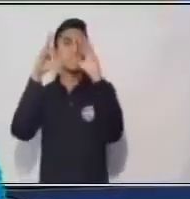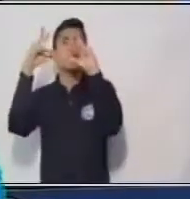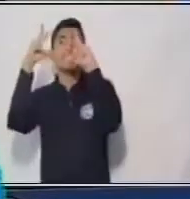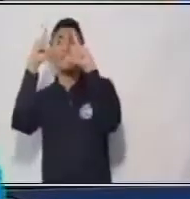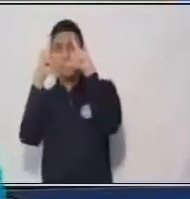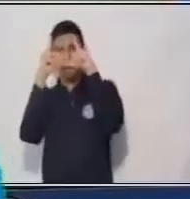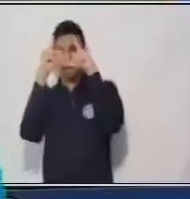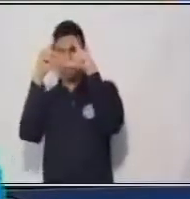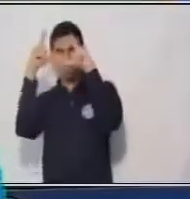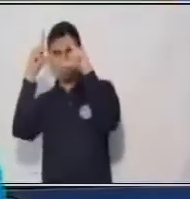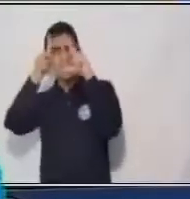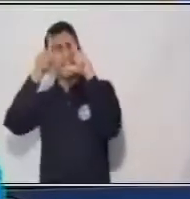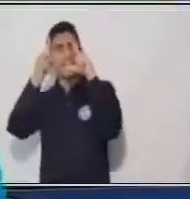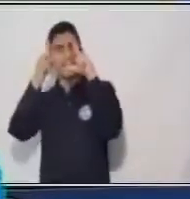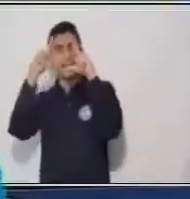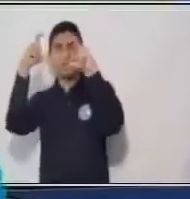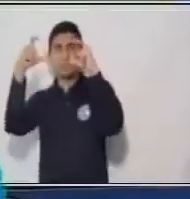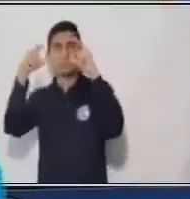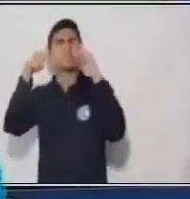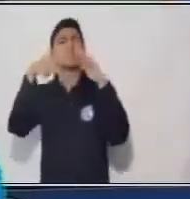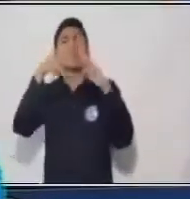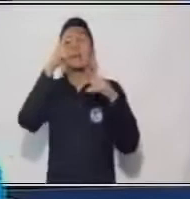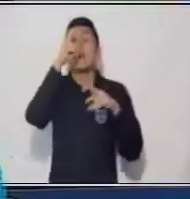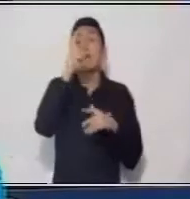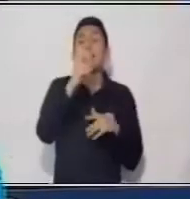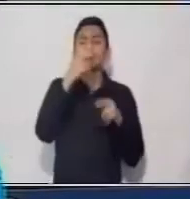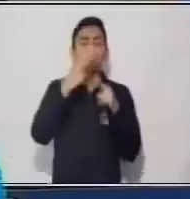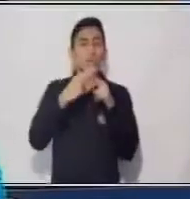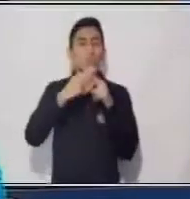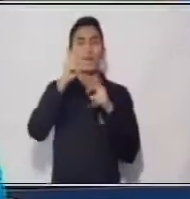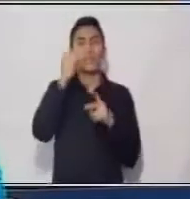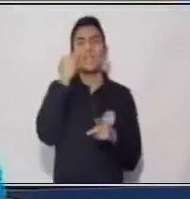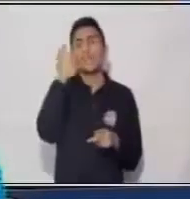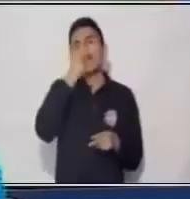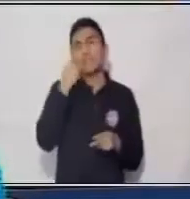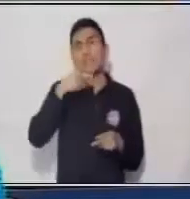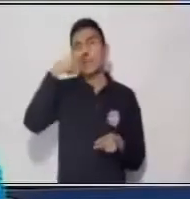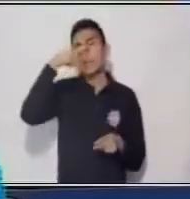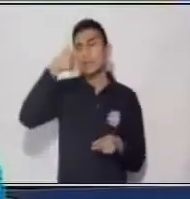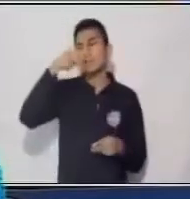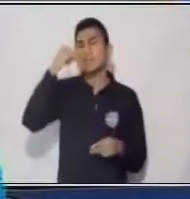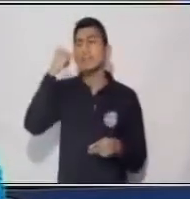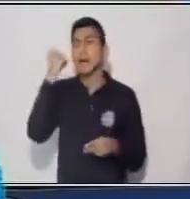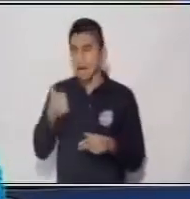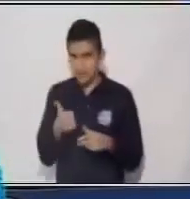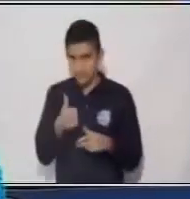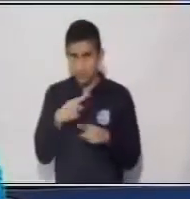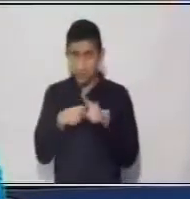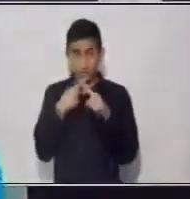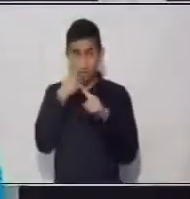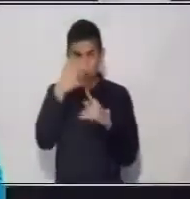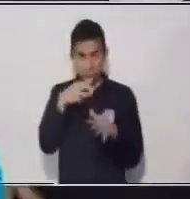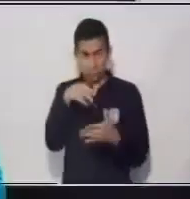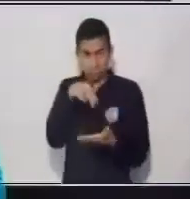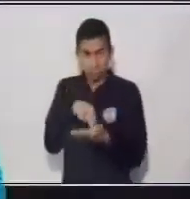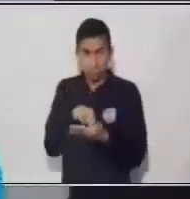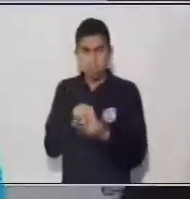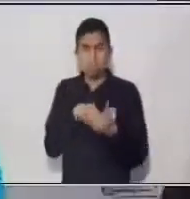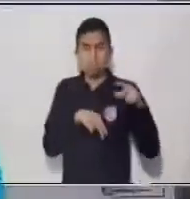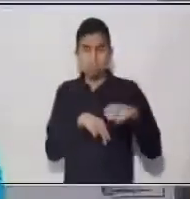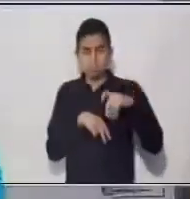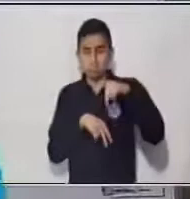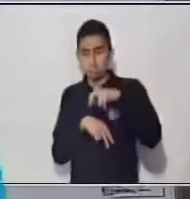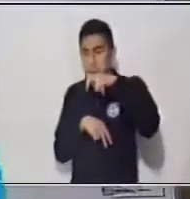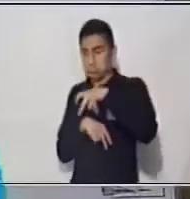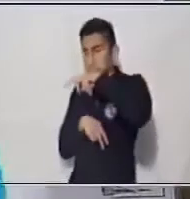distancia D. Esto es una distancia. Cuando yo vengo y estoy parado en este punto y empiezo a caminar